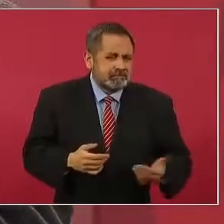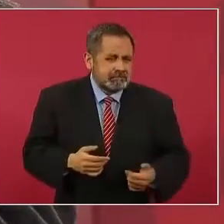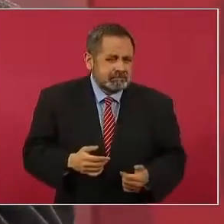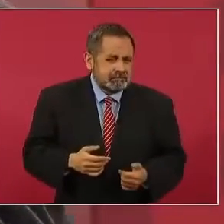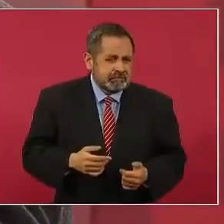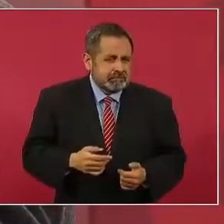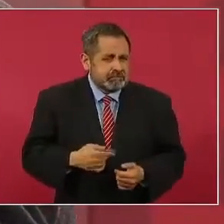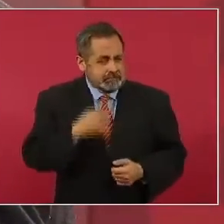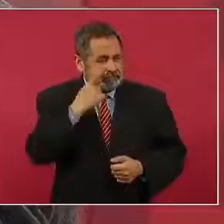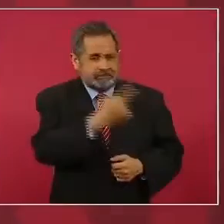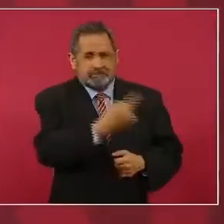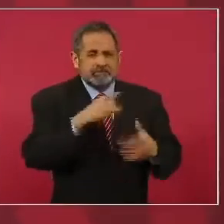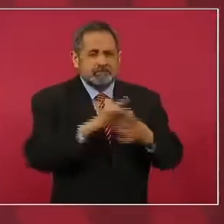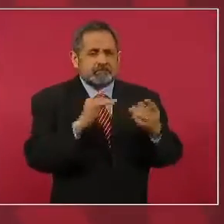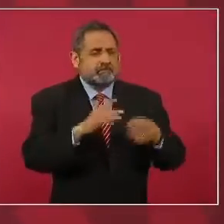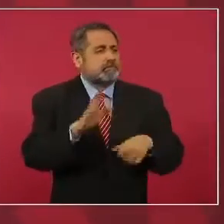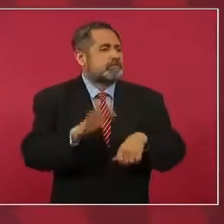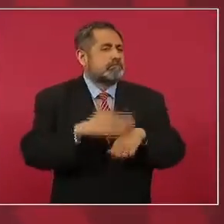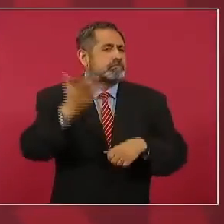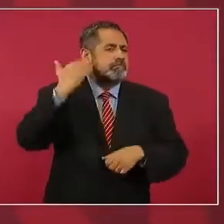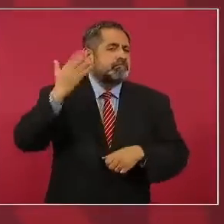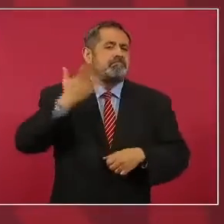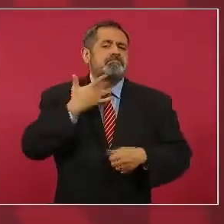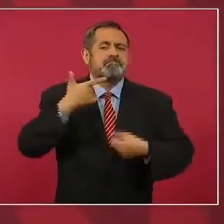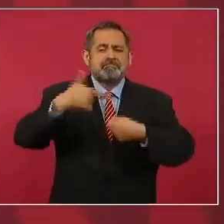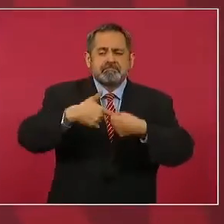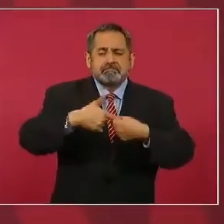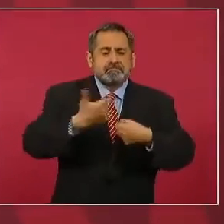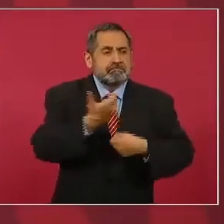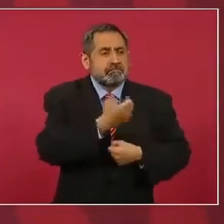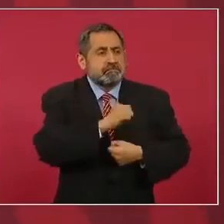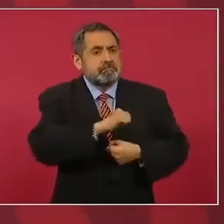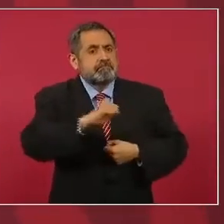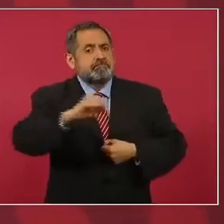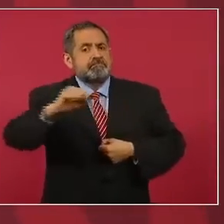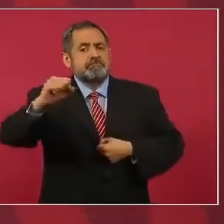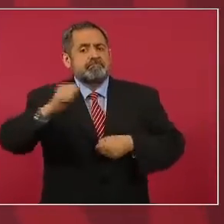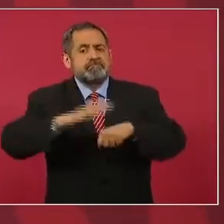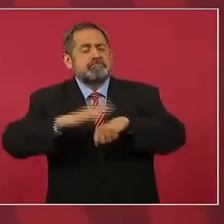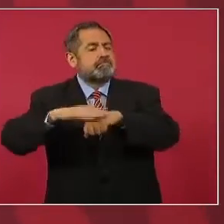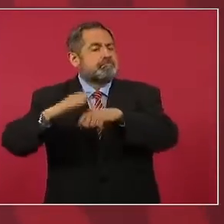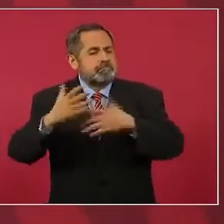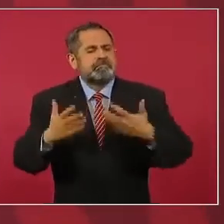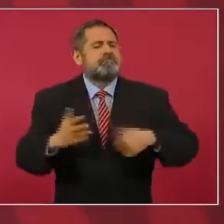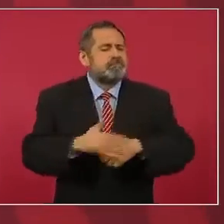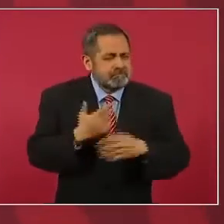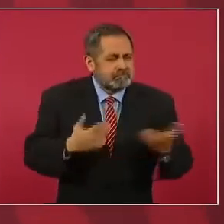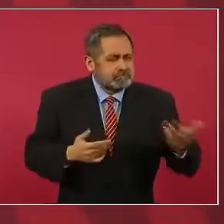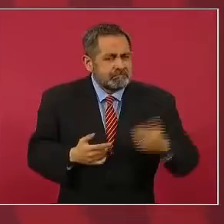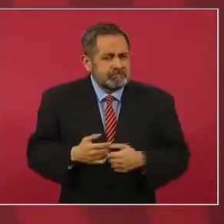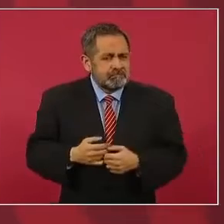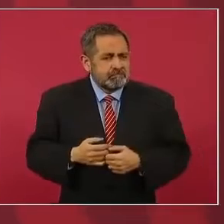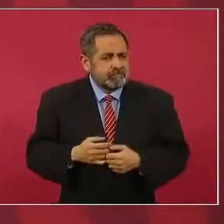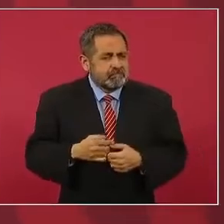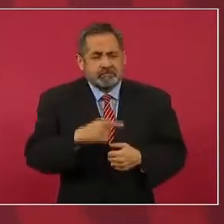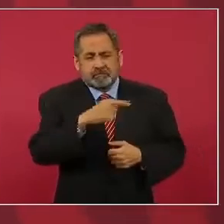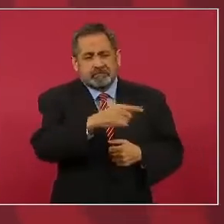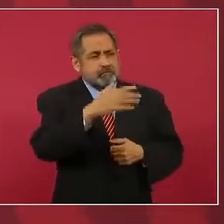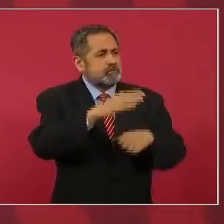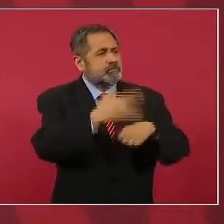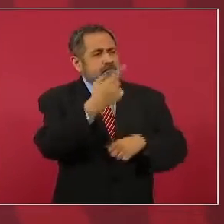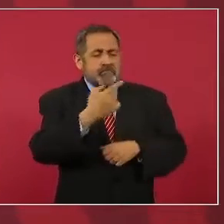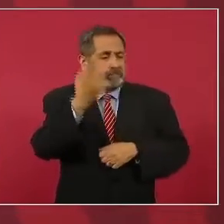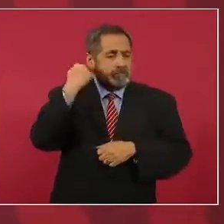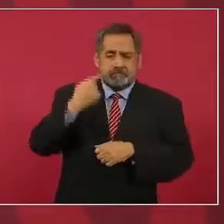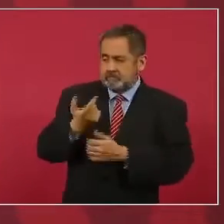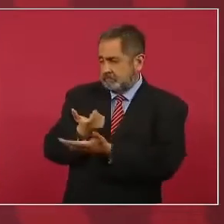que expliquen por qué los gasolinazos, que expliquen por qué el salario en